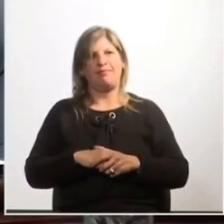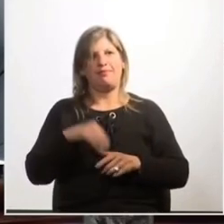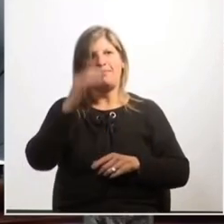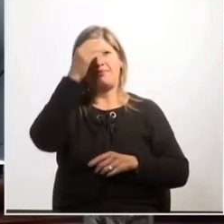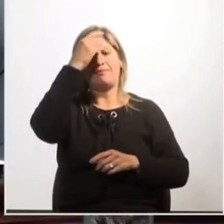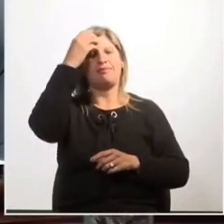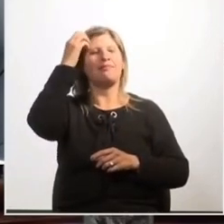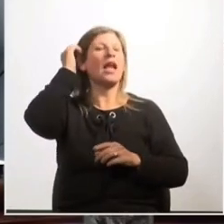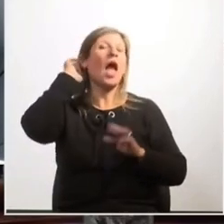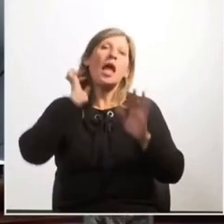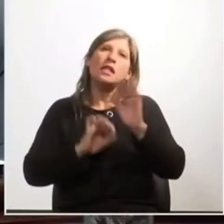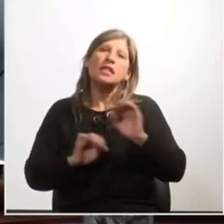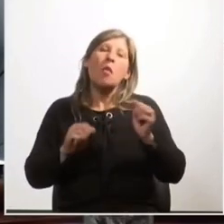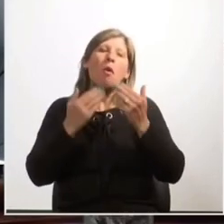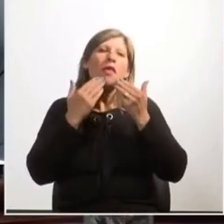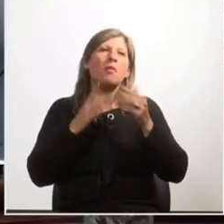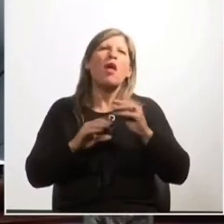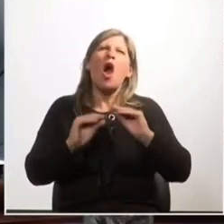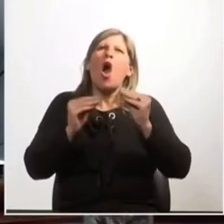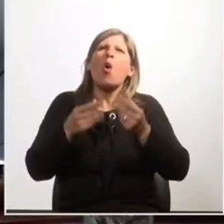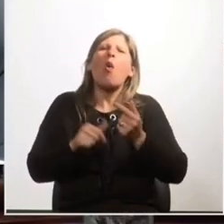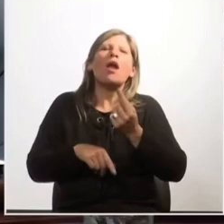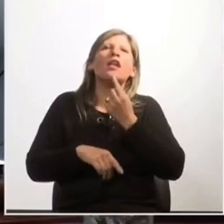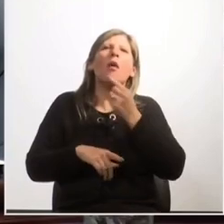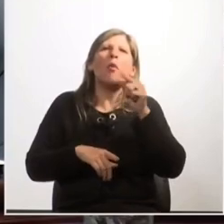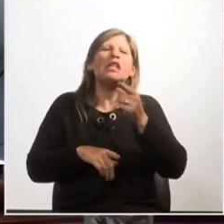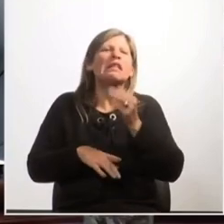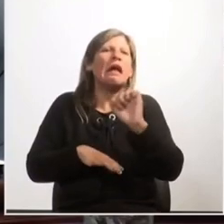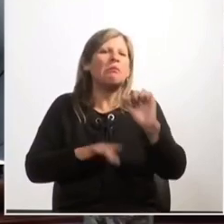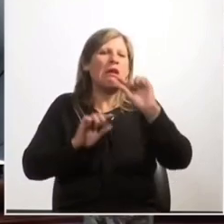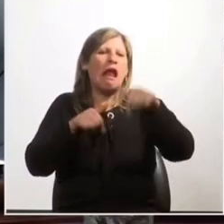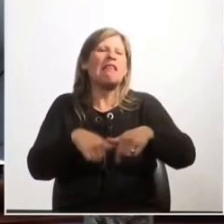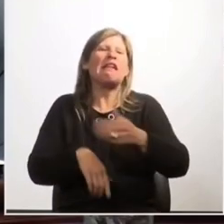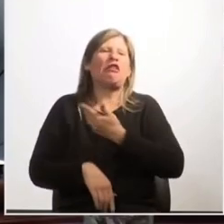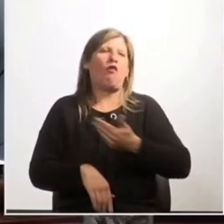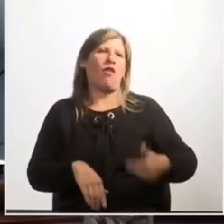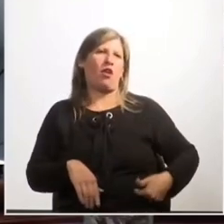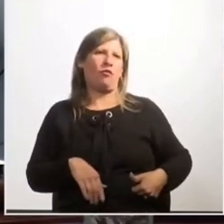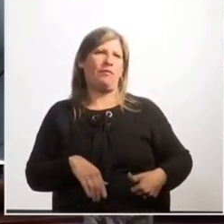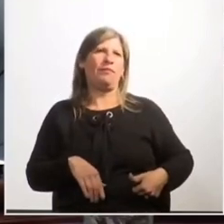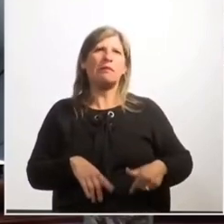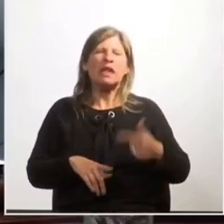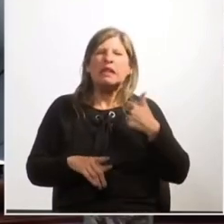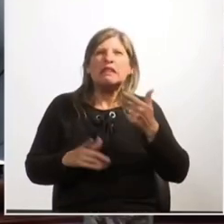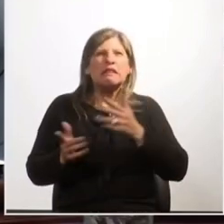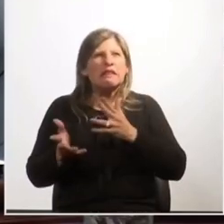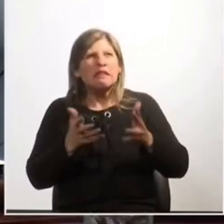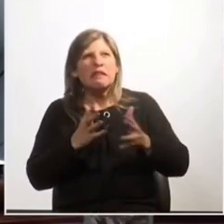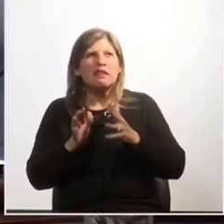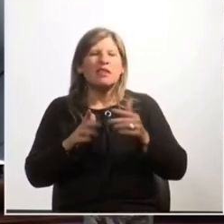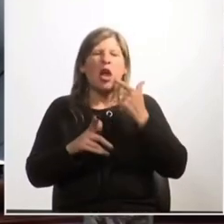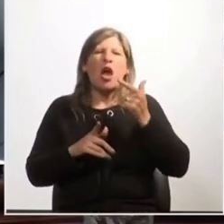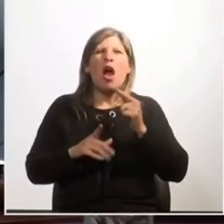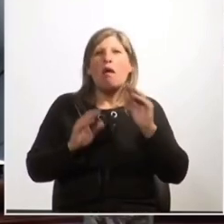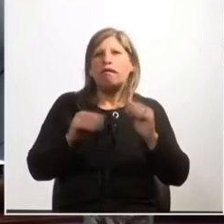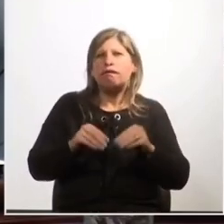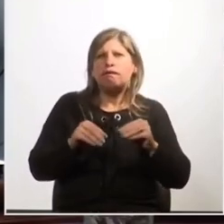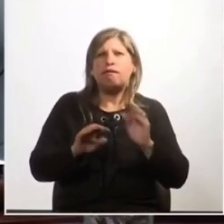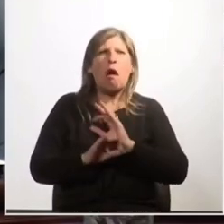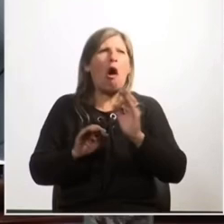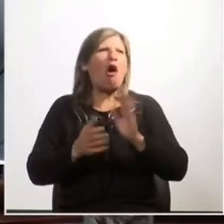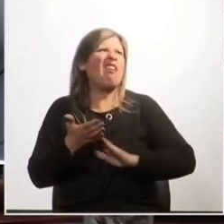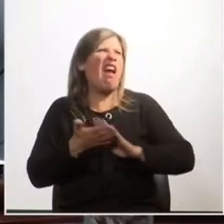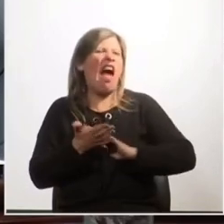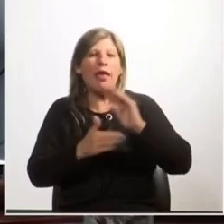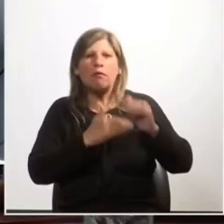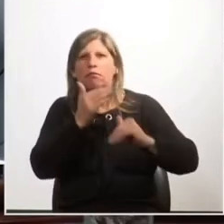Cabe preguntarse cuál es la política criminal de este gobierno. Da la sensación de que poco o nada se ha avanzado. La